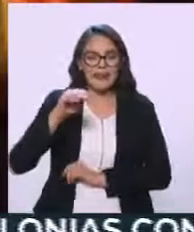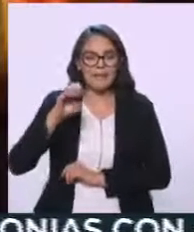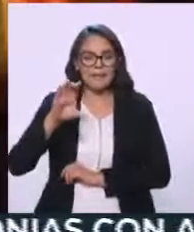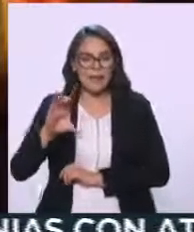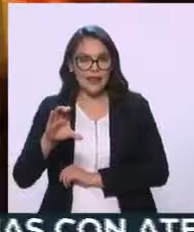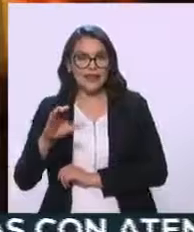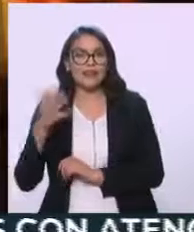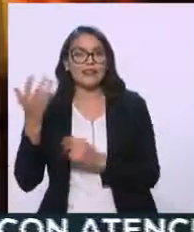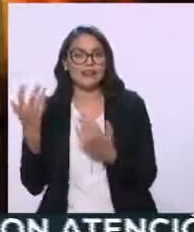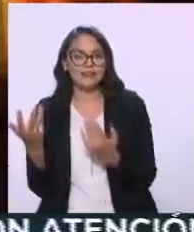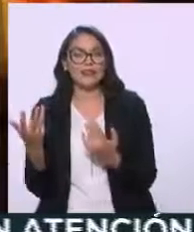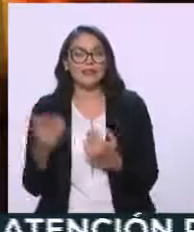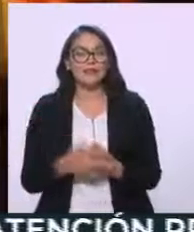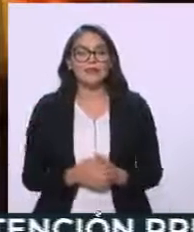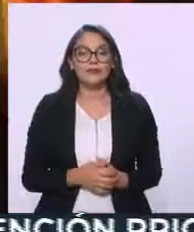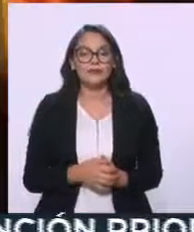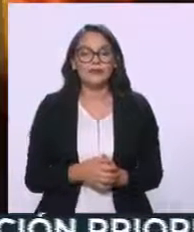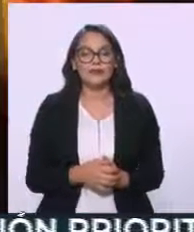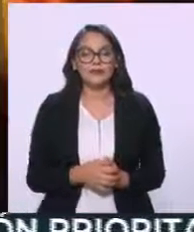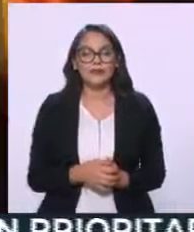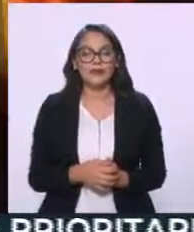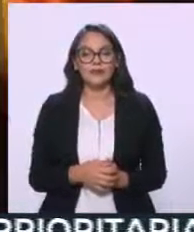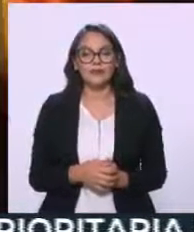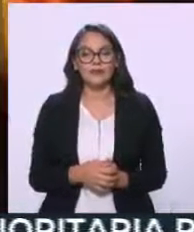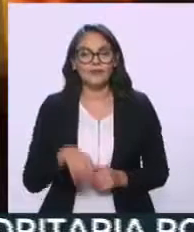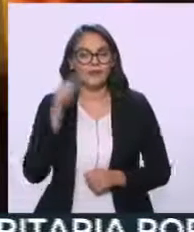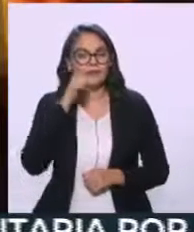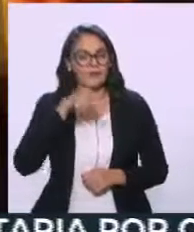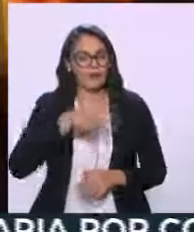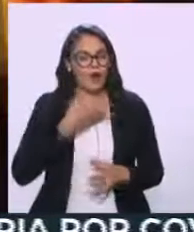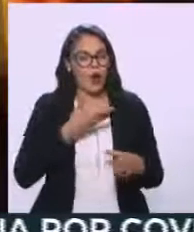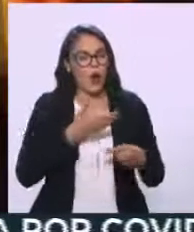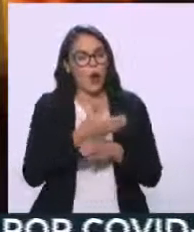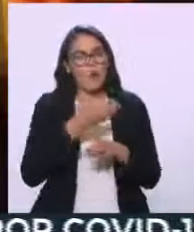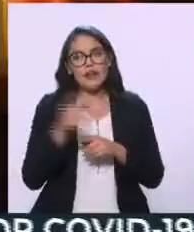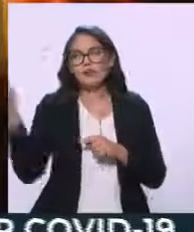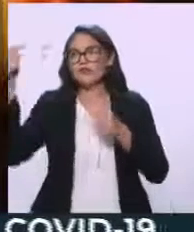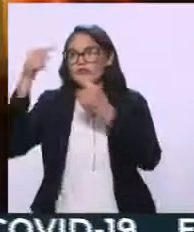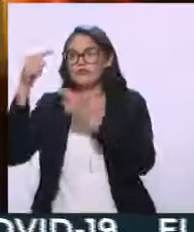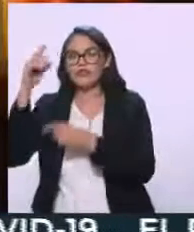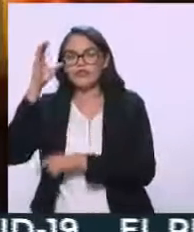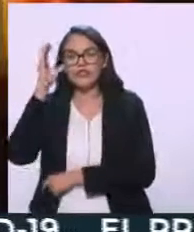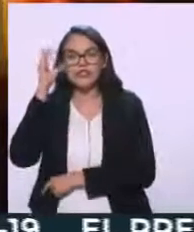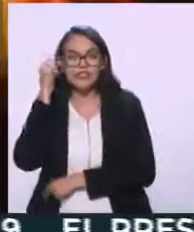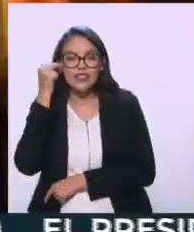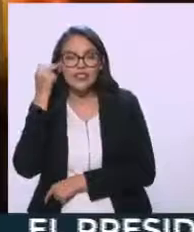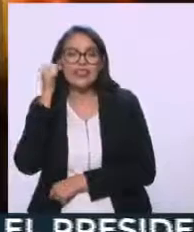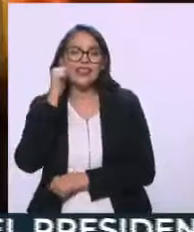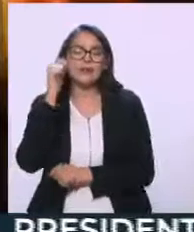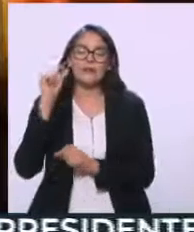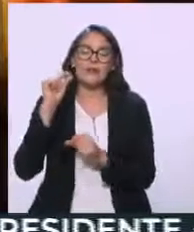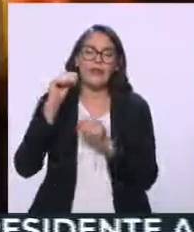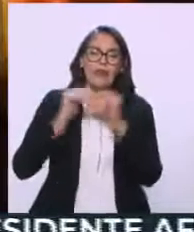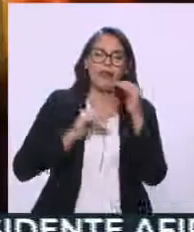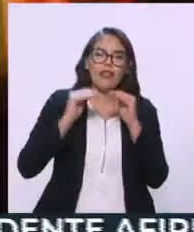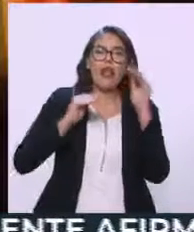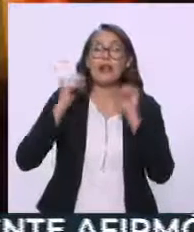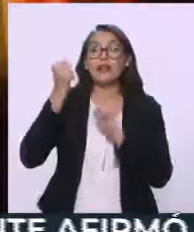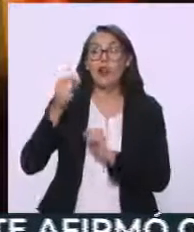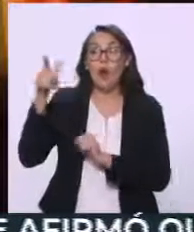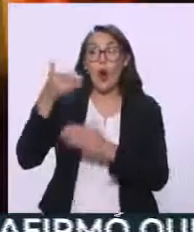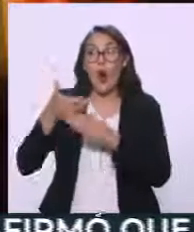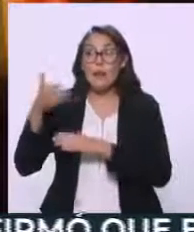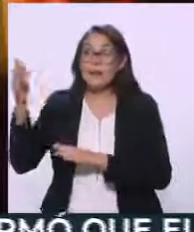contraposición, porque normalmente México suele ser deficitario el comercio que tiene con China, entonces es posible que todavía ese comercio no